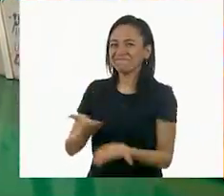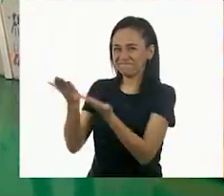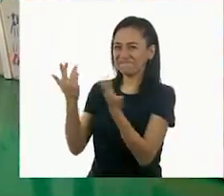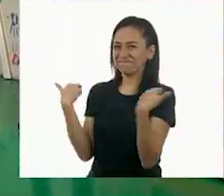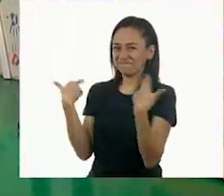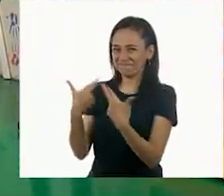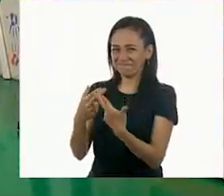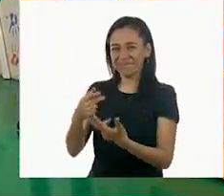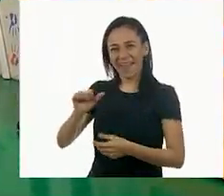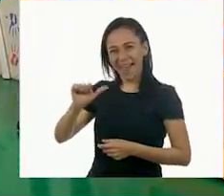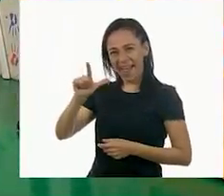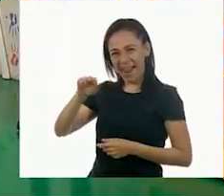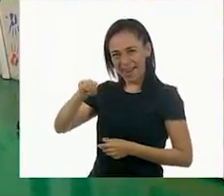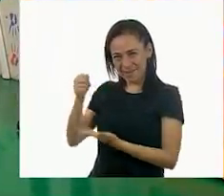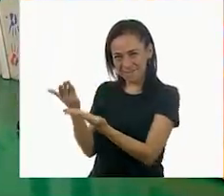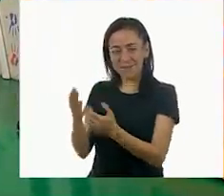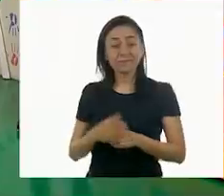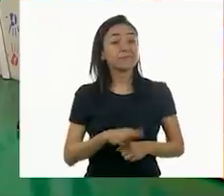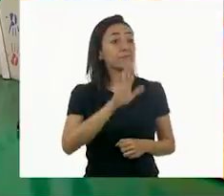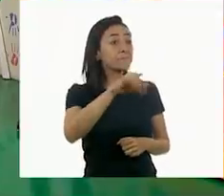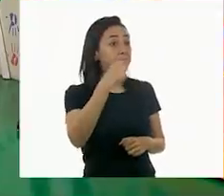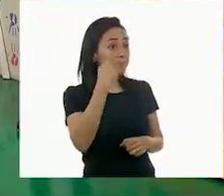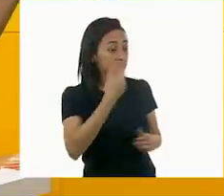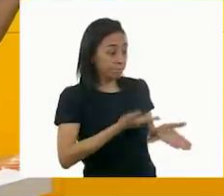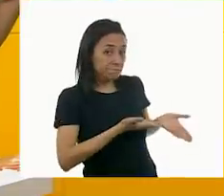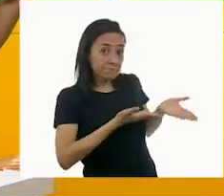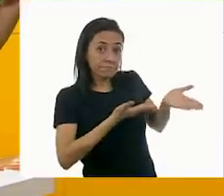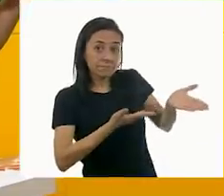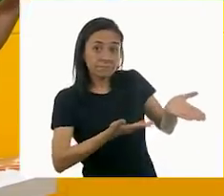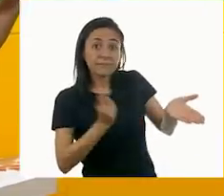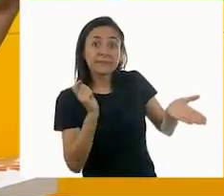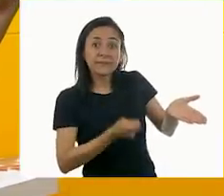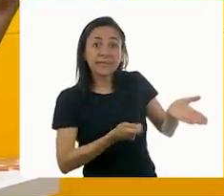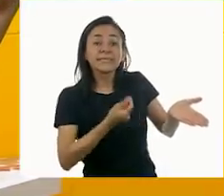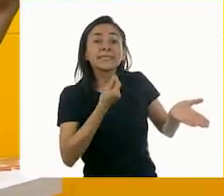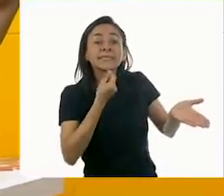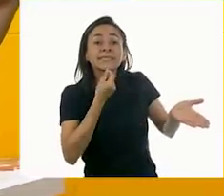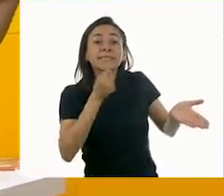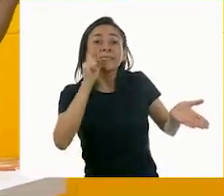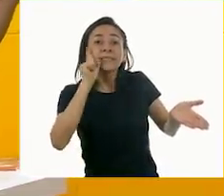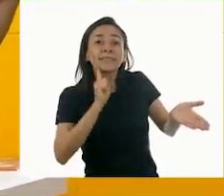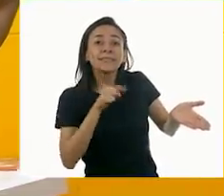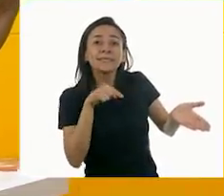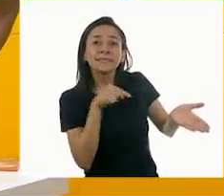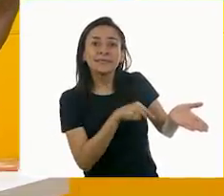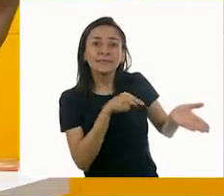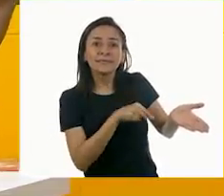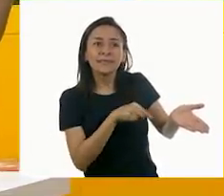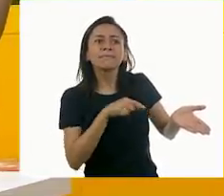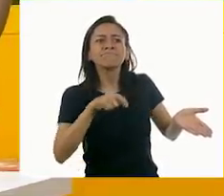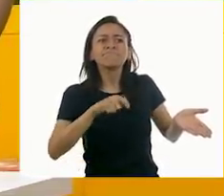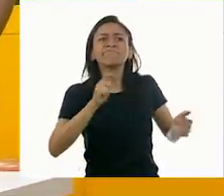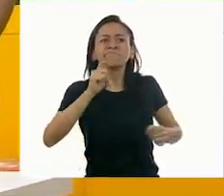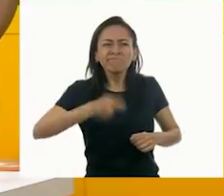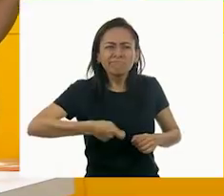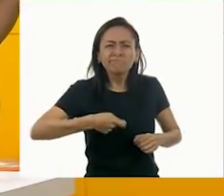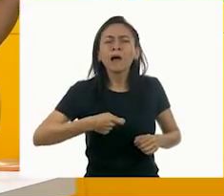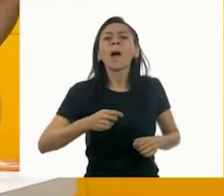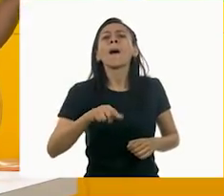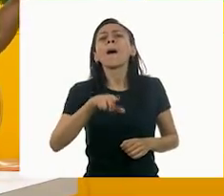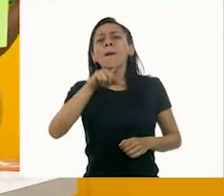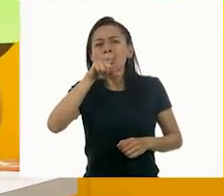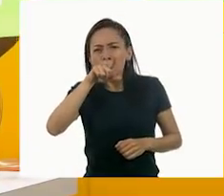ejemplo, mostramos a una pequeña, a una niña que está consumiendo pollo con